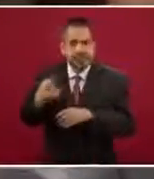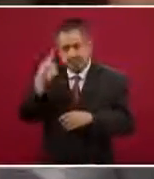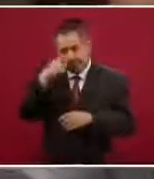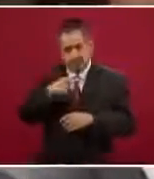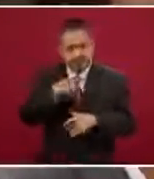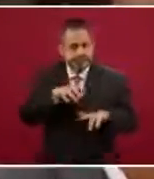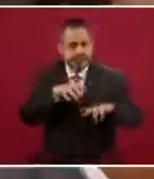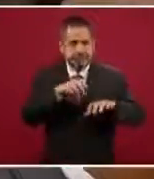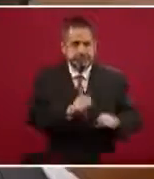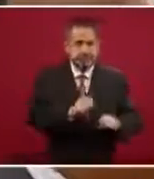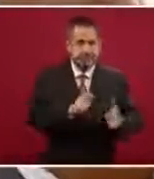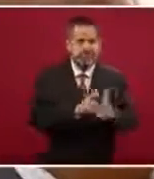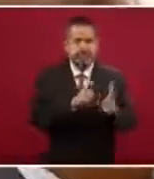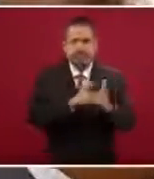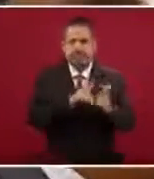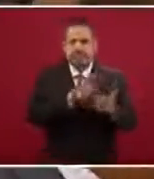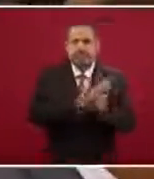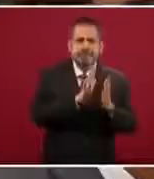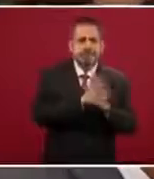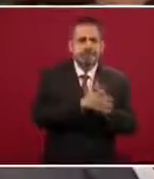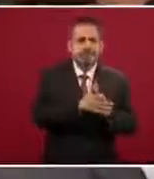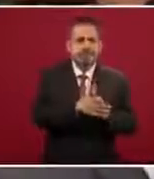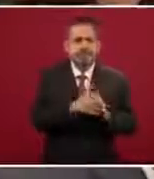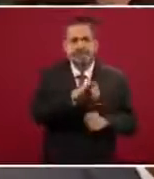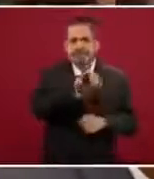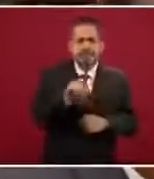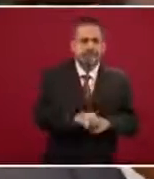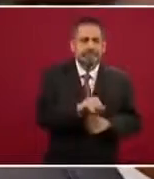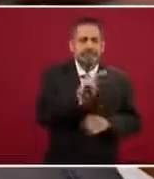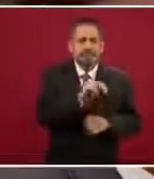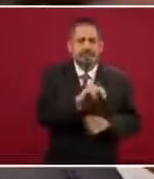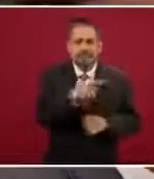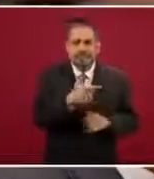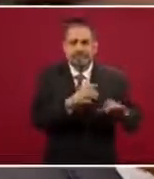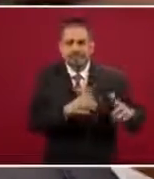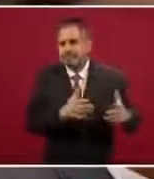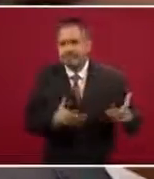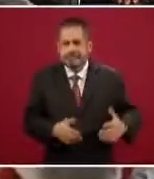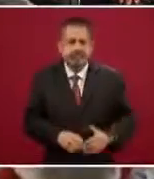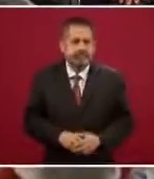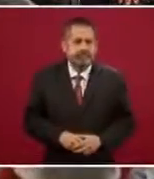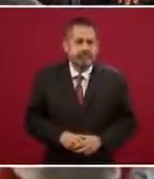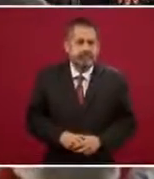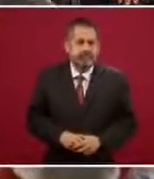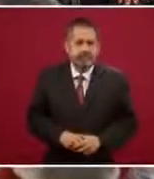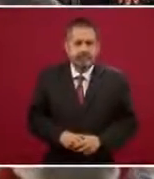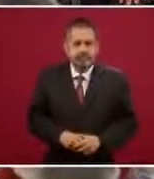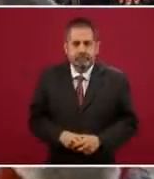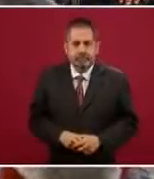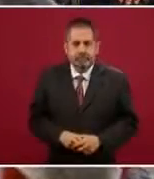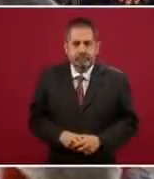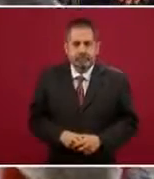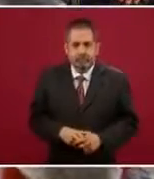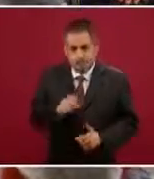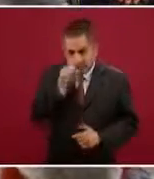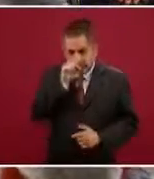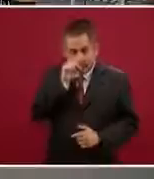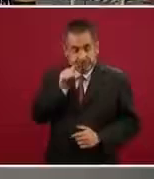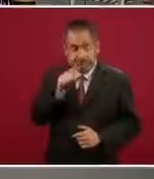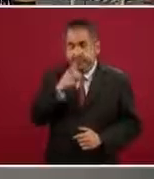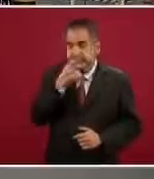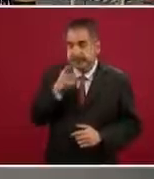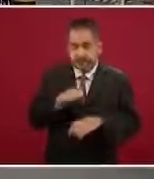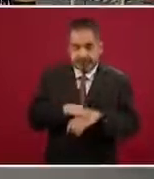este cártel delictivo, serían esas dos preguntas. Muchísimas gracias por su respuesta. Bueno, acerca de lo primero,